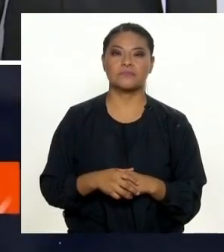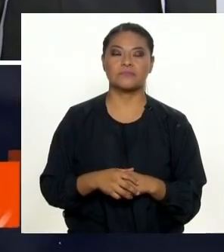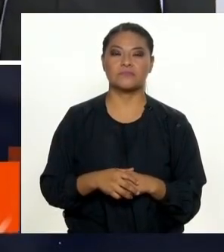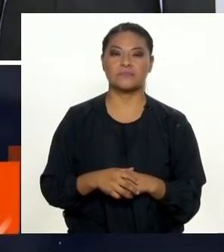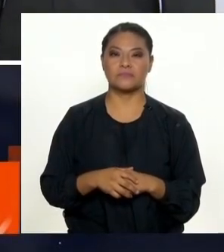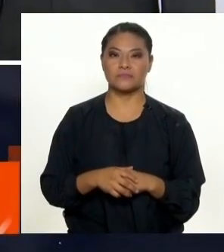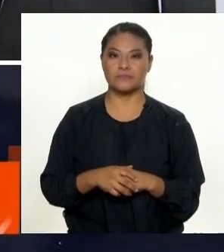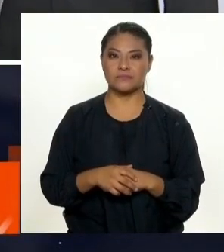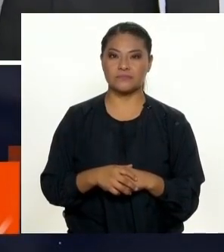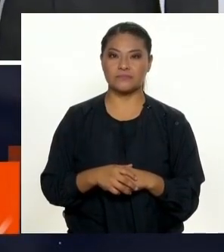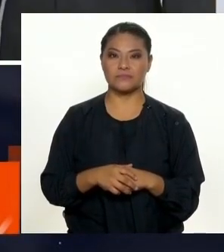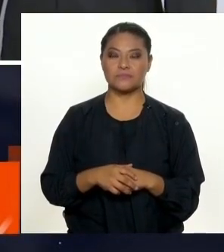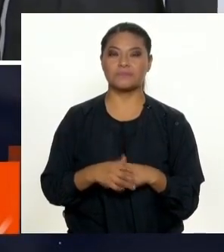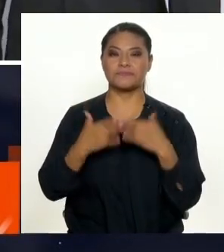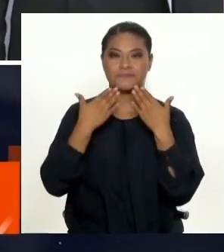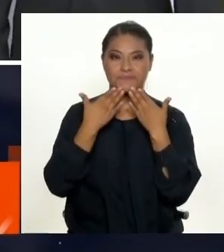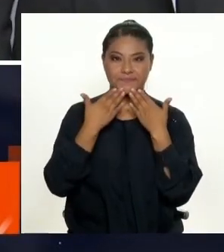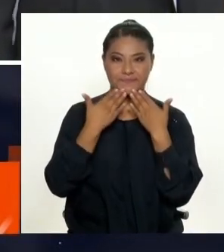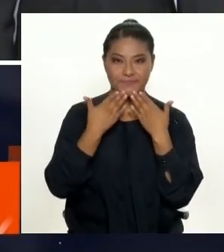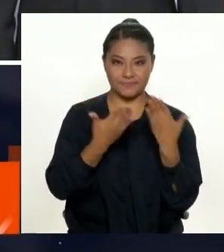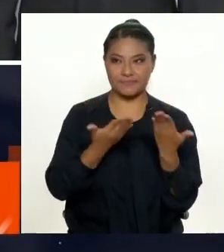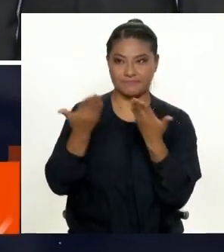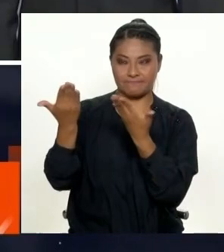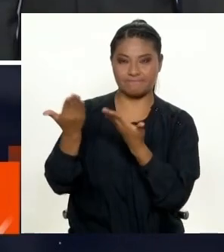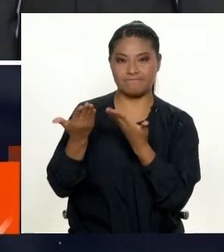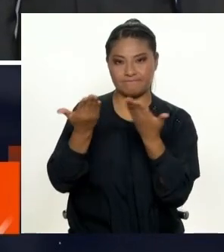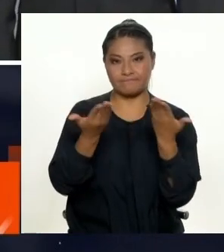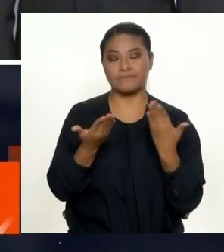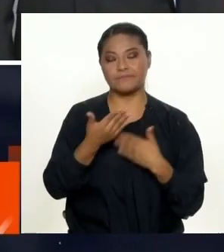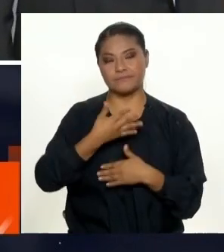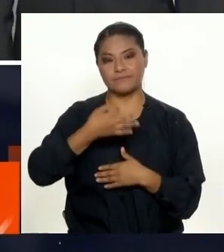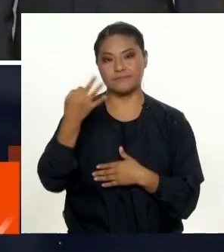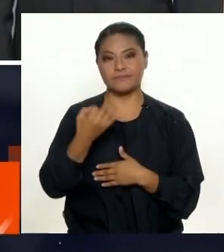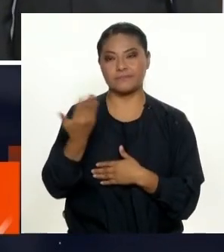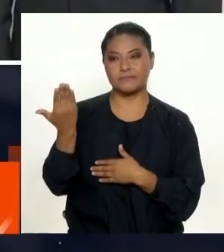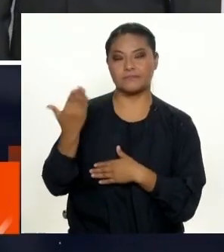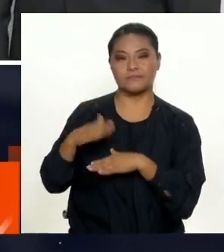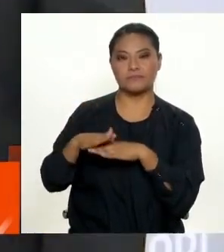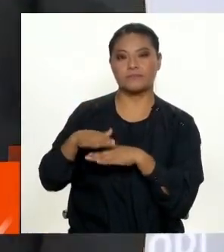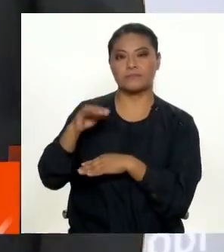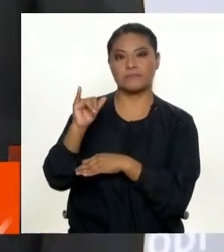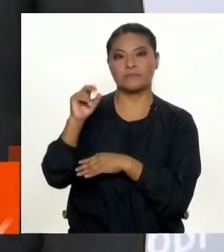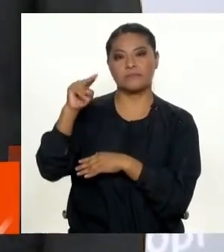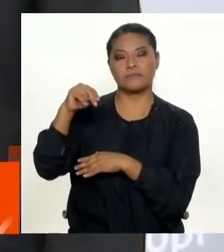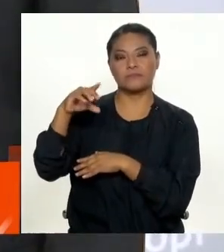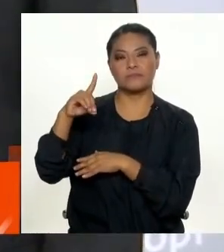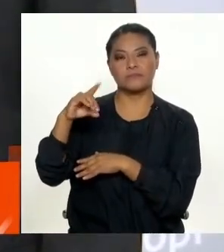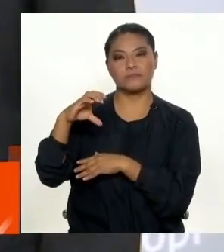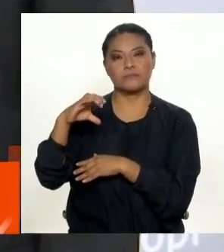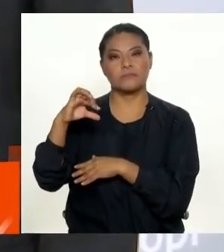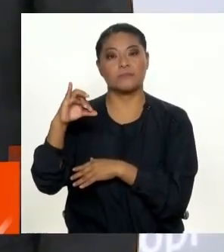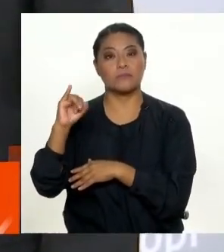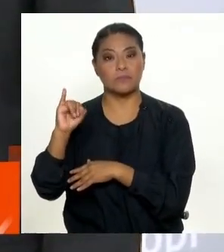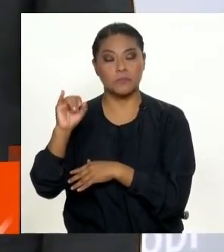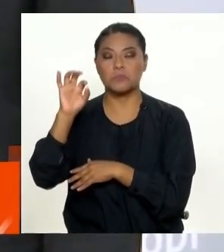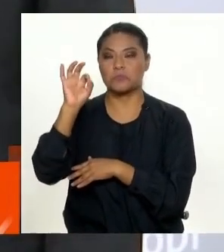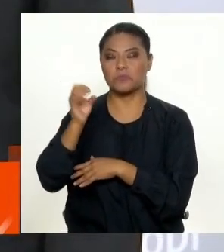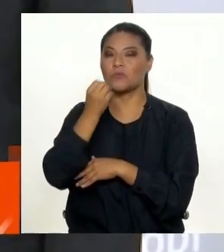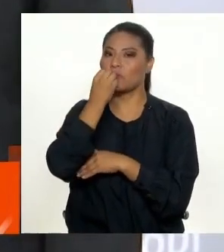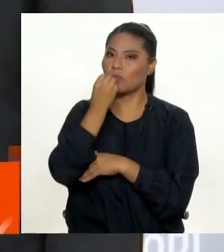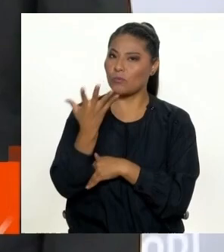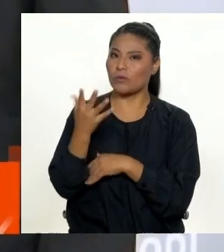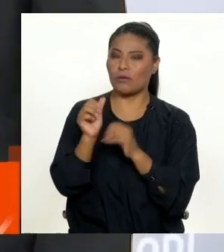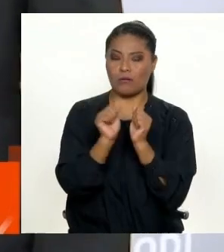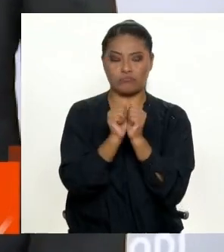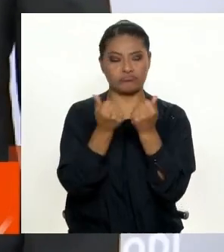Muchísimas gracias, Romy, Gastón, amigos de ¿Qué está pasando? Efectivamente, estamos aquí en la sede de Indecopi con esta buena noticia de que la receta del pan